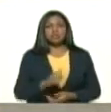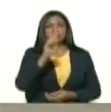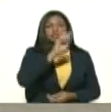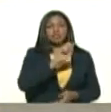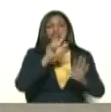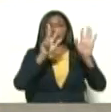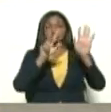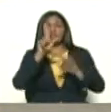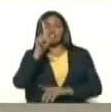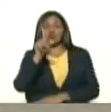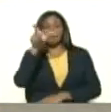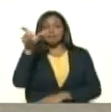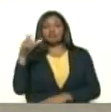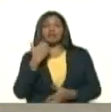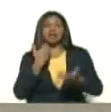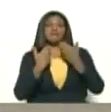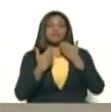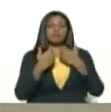casos.